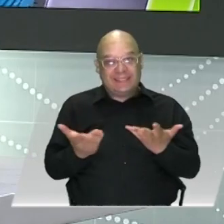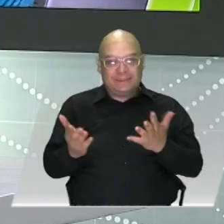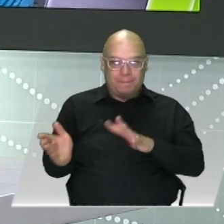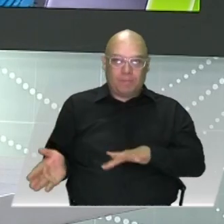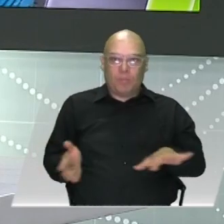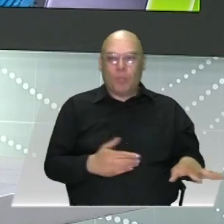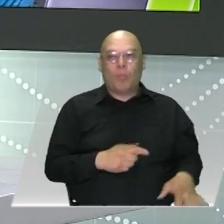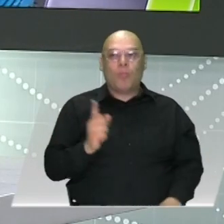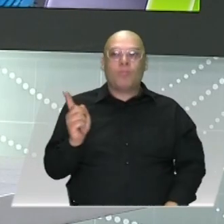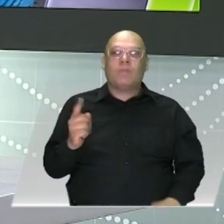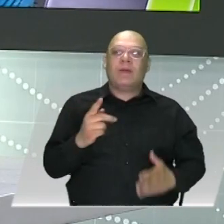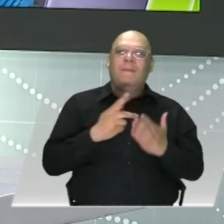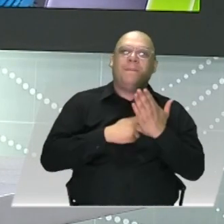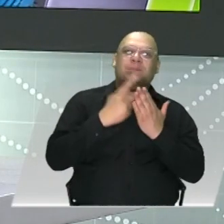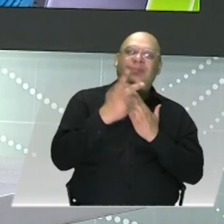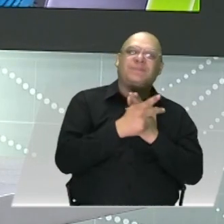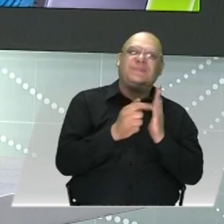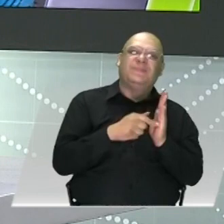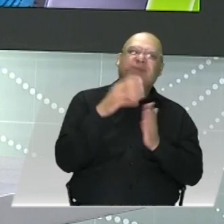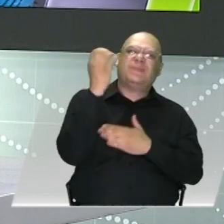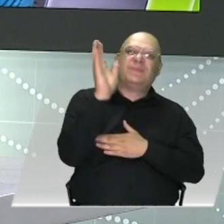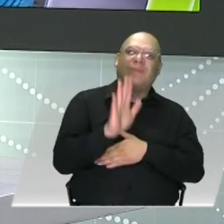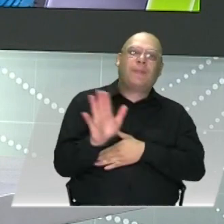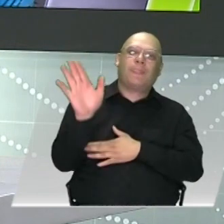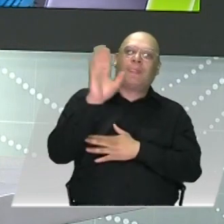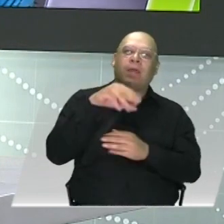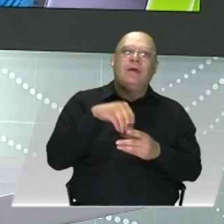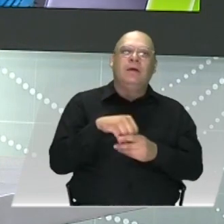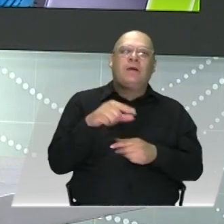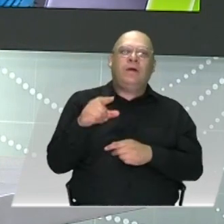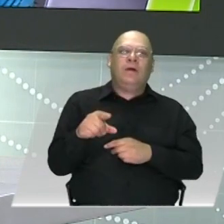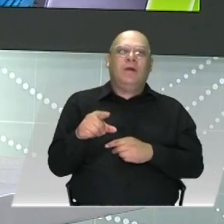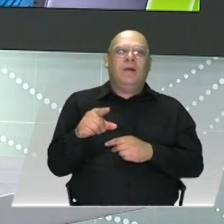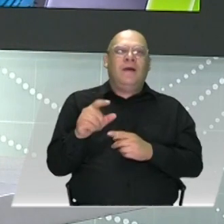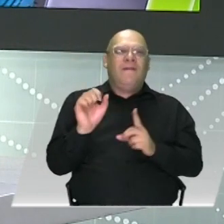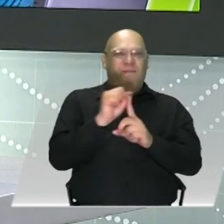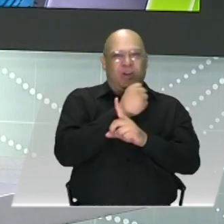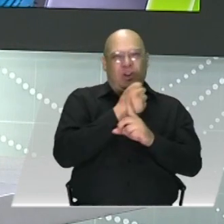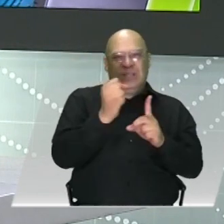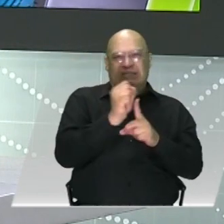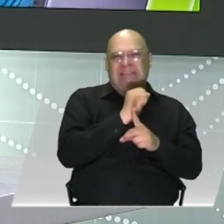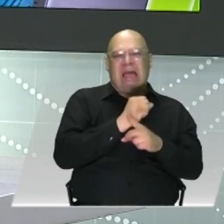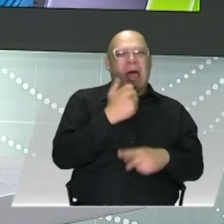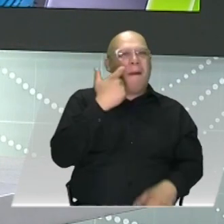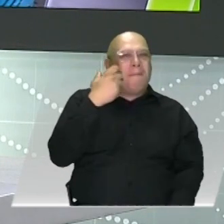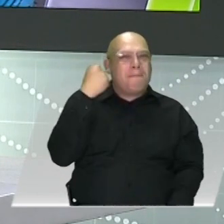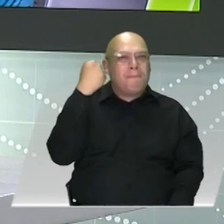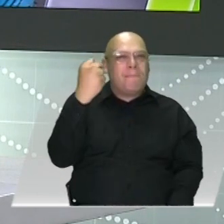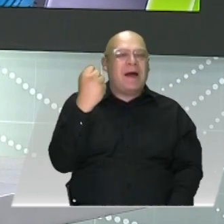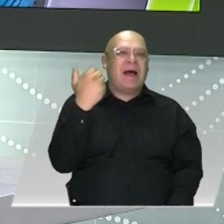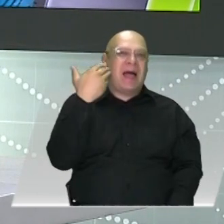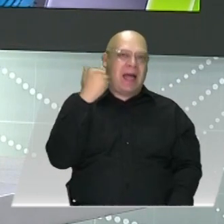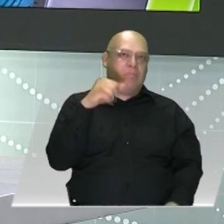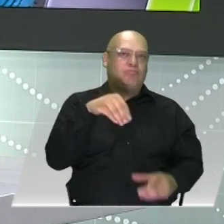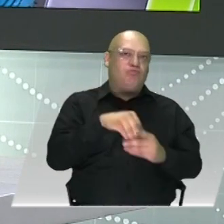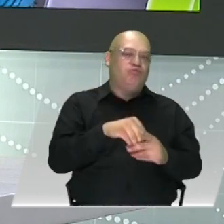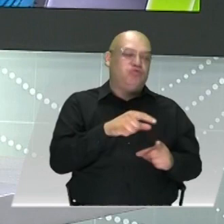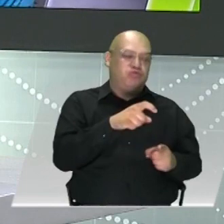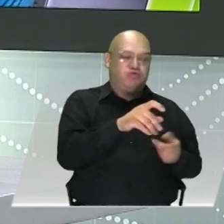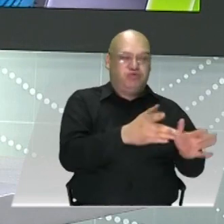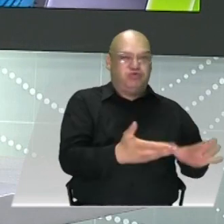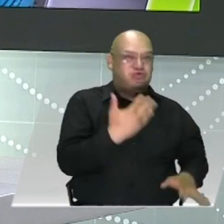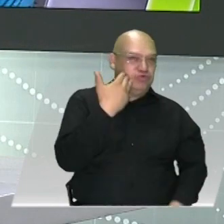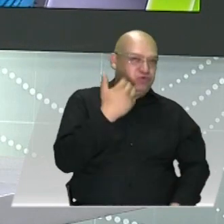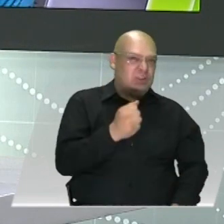Fue erradicado el primer proyecto de ley en Colombia en contra de la violencia vicaria, la segunda violencia más extrema hacia la mujer después del feminicidio.